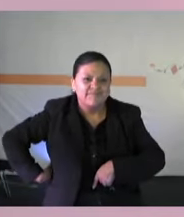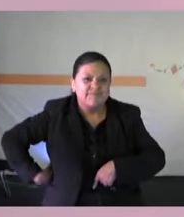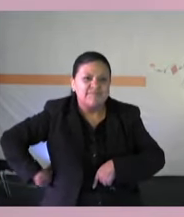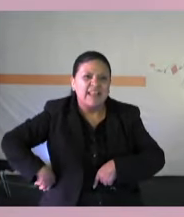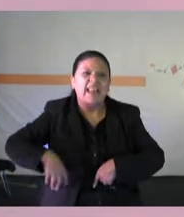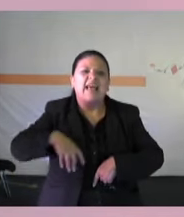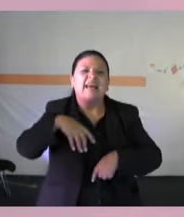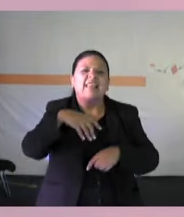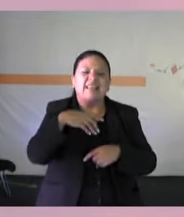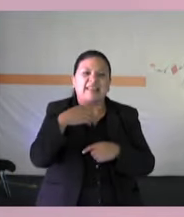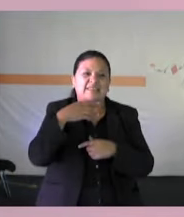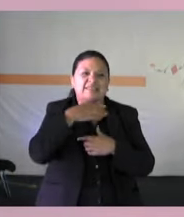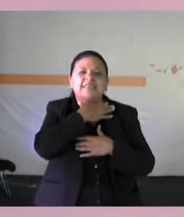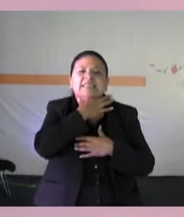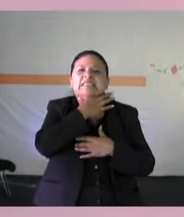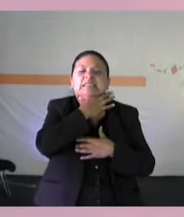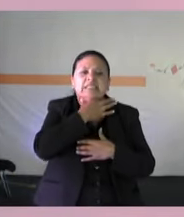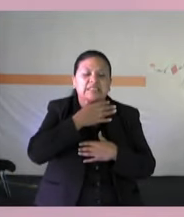de subasta.